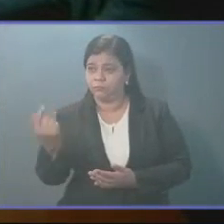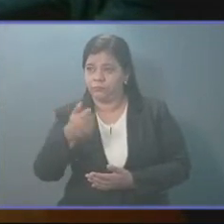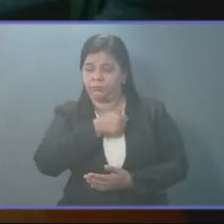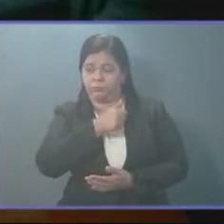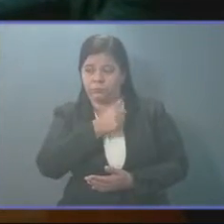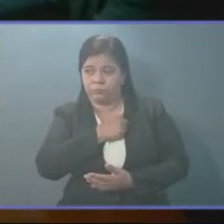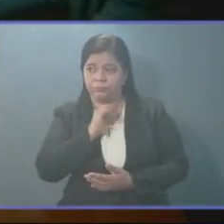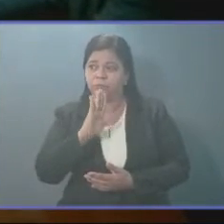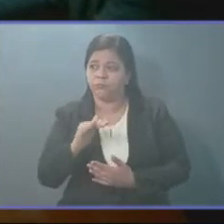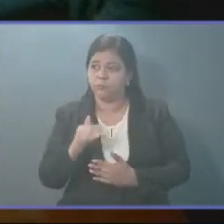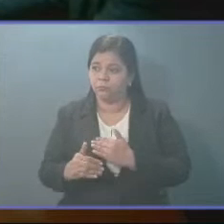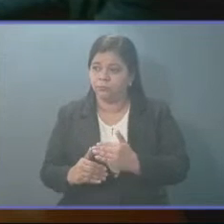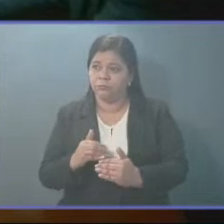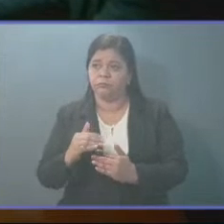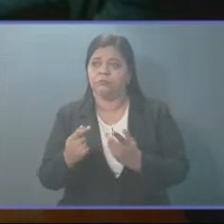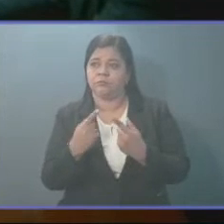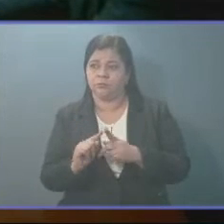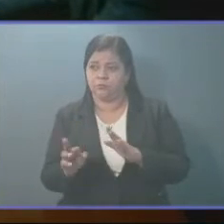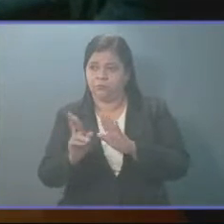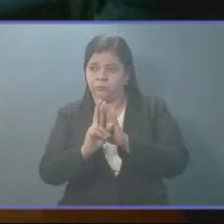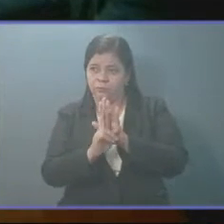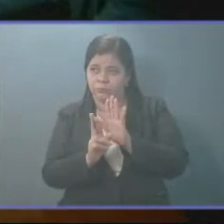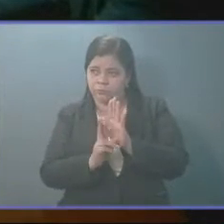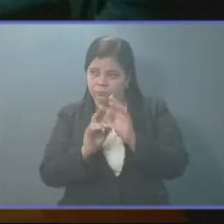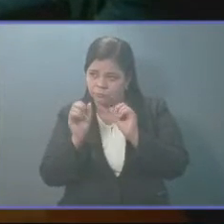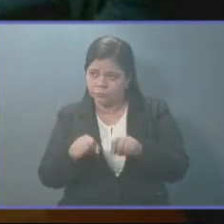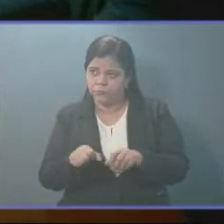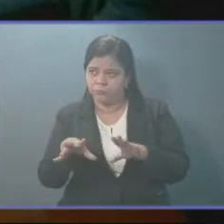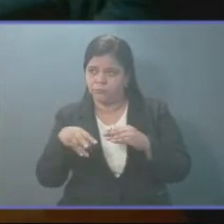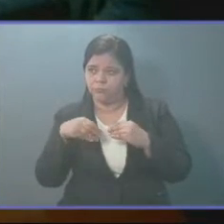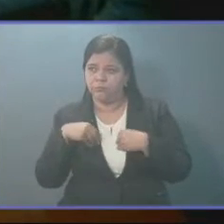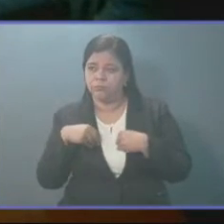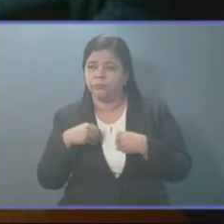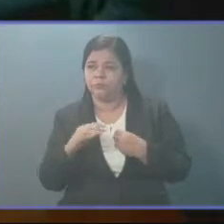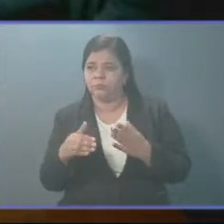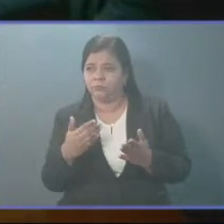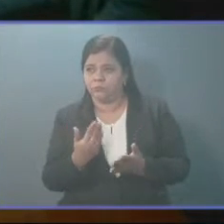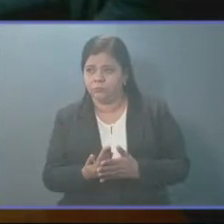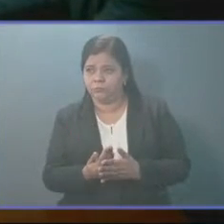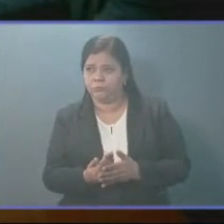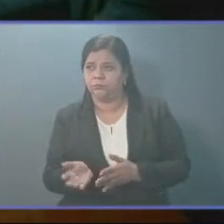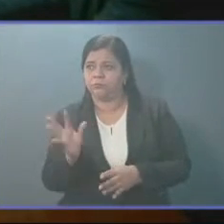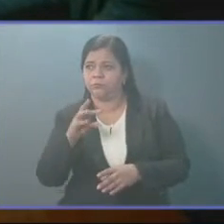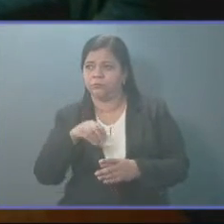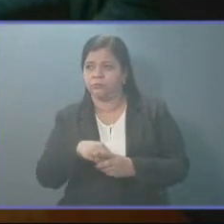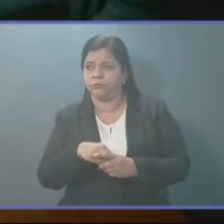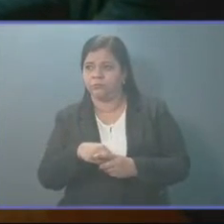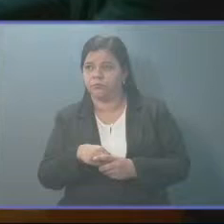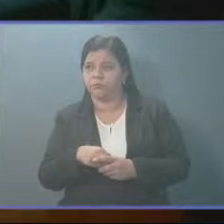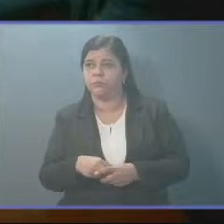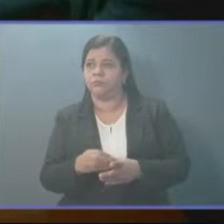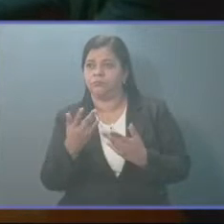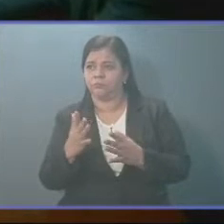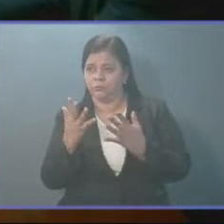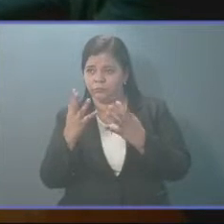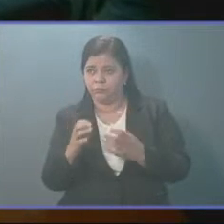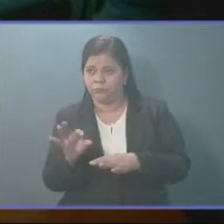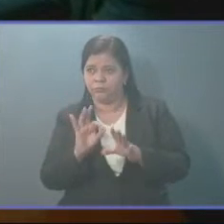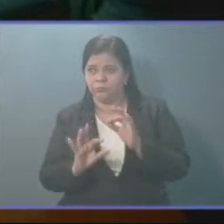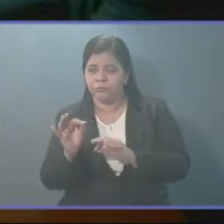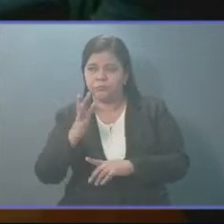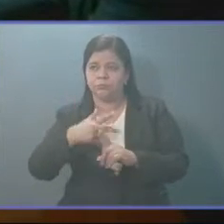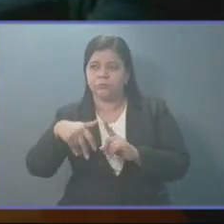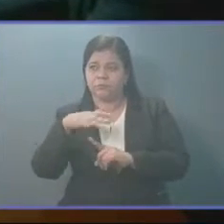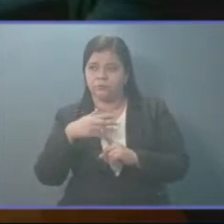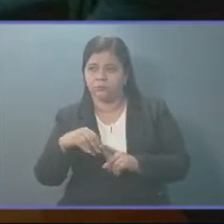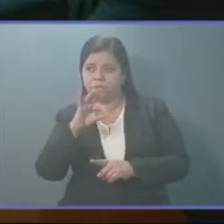en su caso. Sin embargo, la regla puede verse alterada por presunciones que imponen como ciertos los hechos que se presumen bajo ciertas circunstancias